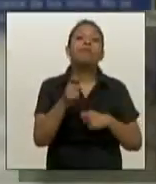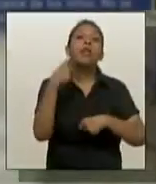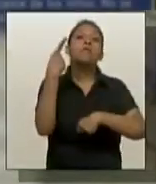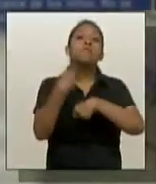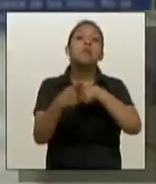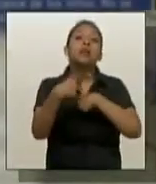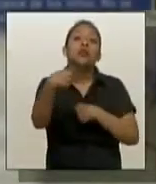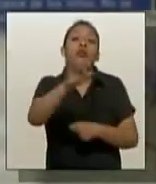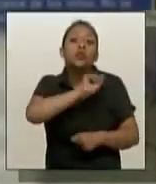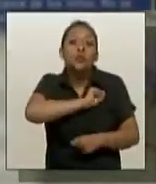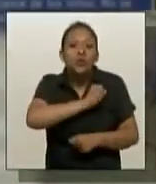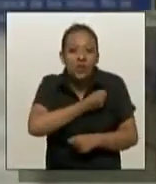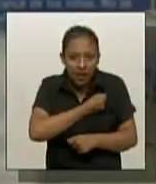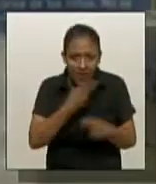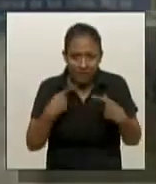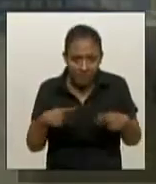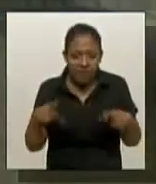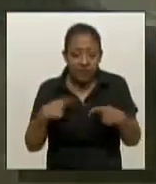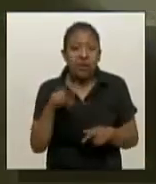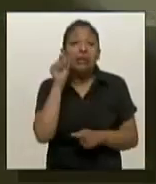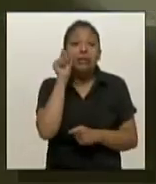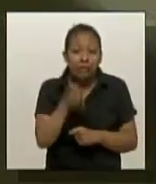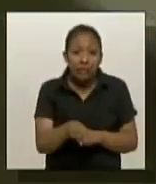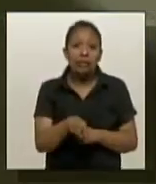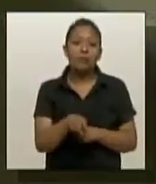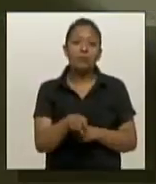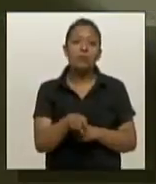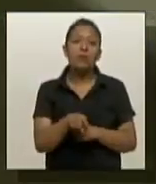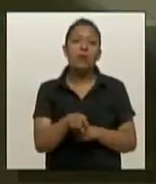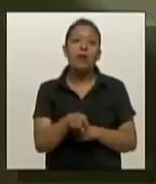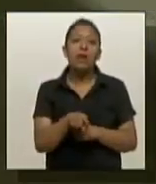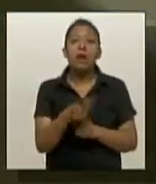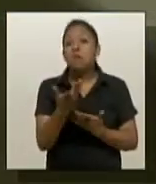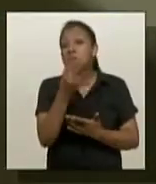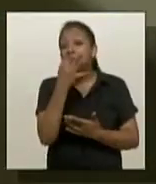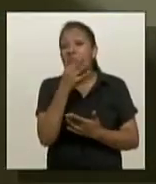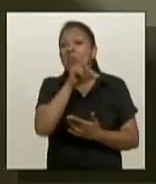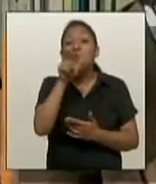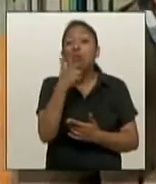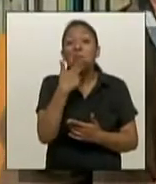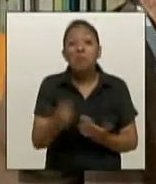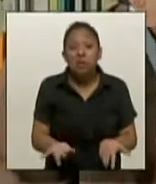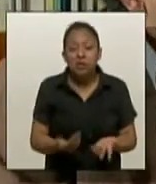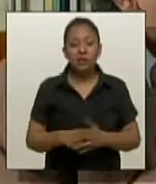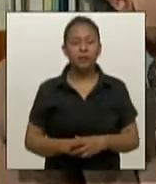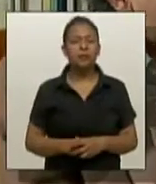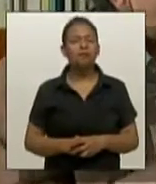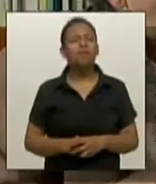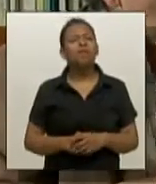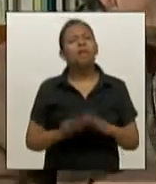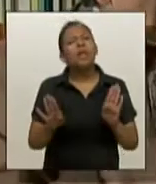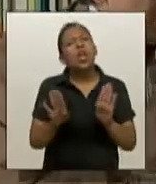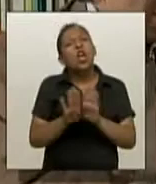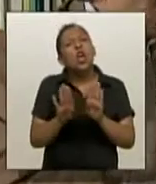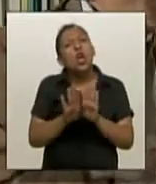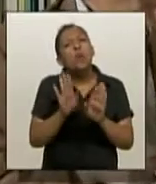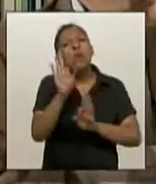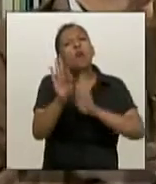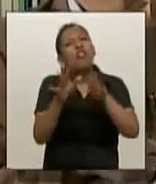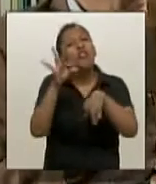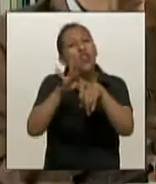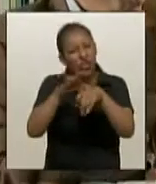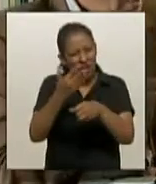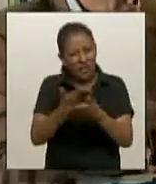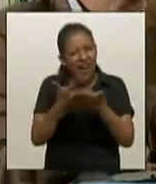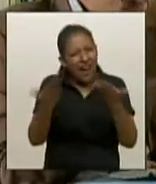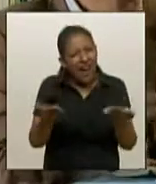la salud de estas personas e incluso hasta que el medicamento sea eficaz. ¿Qué ocurre con el trato médico en estos